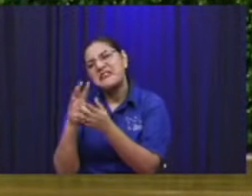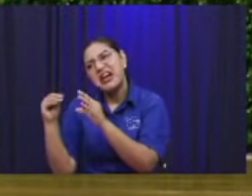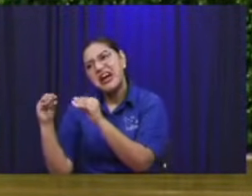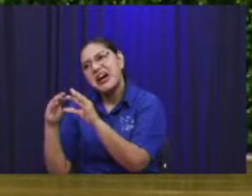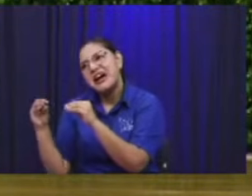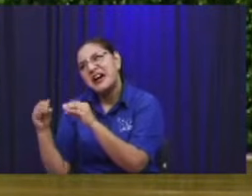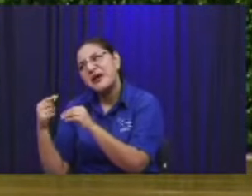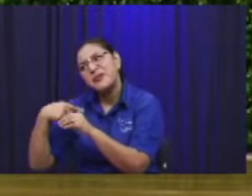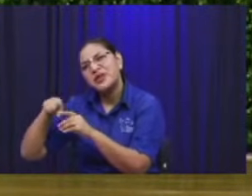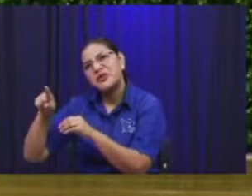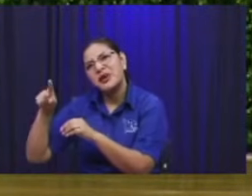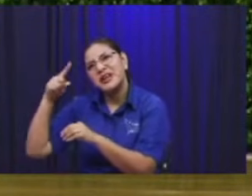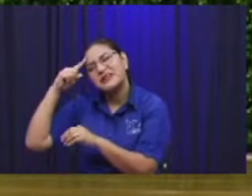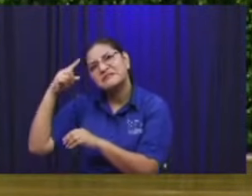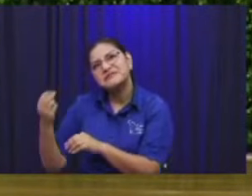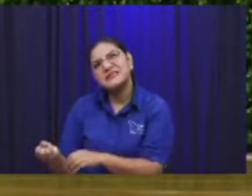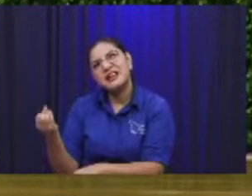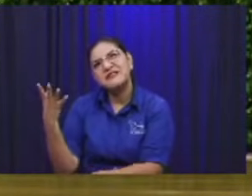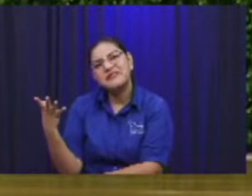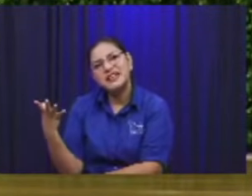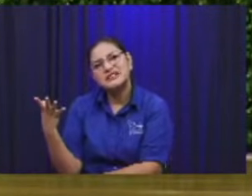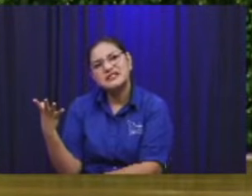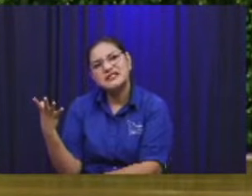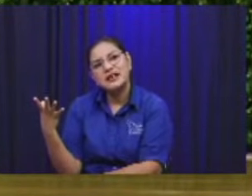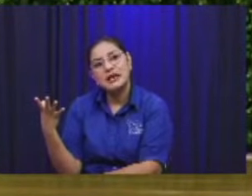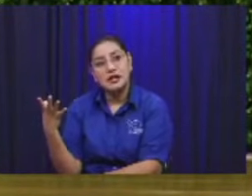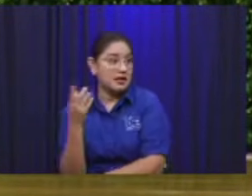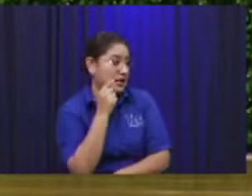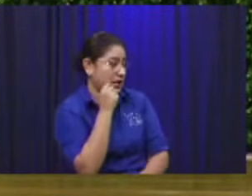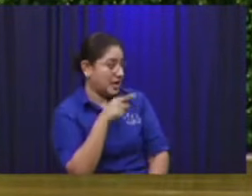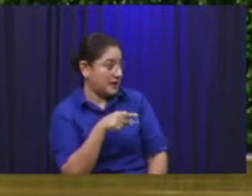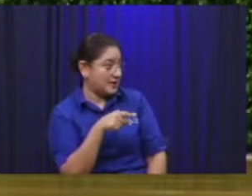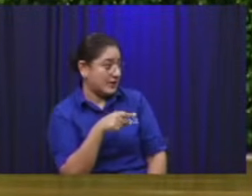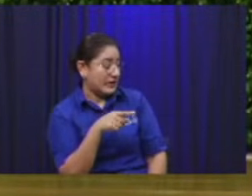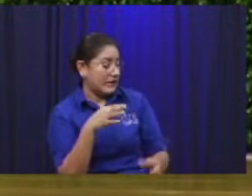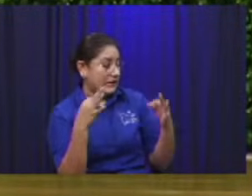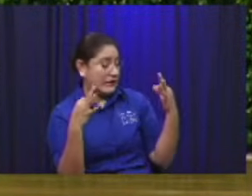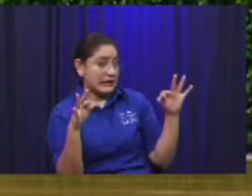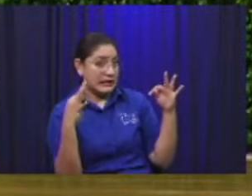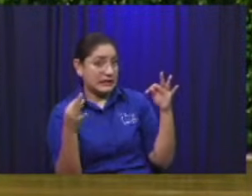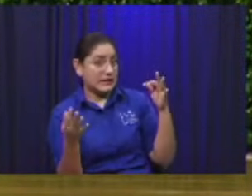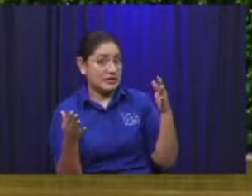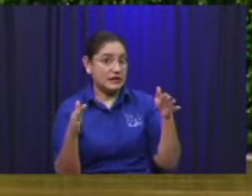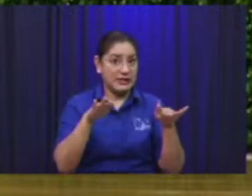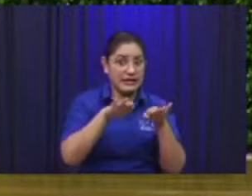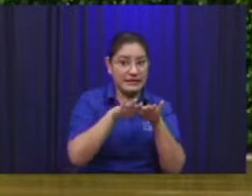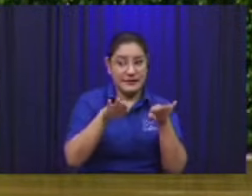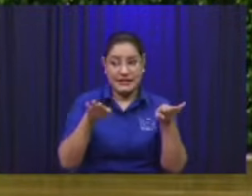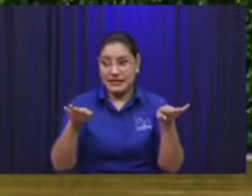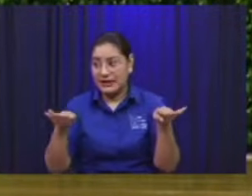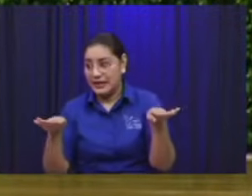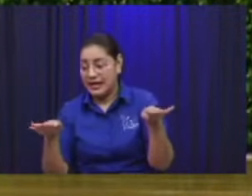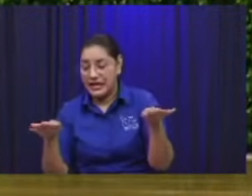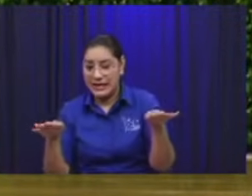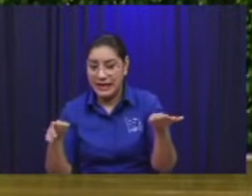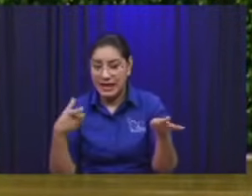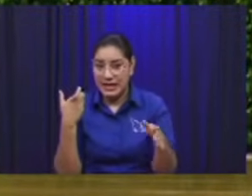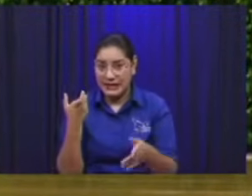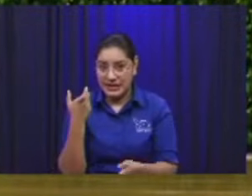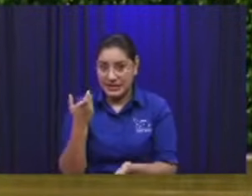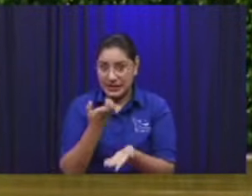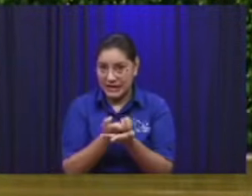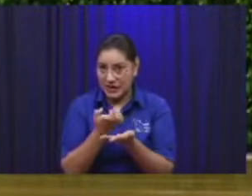ir tal fecha y el tratando de equilibrar la balanza económica